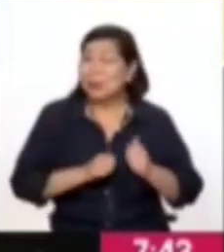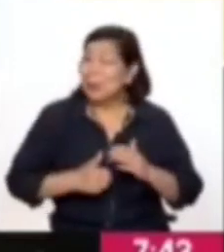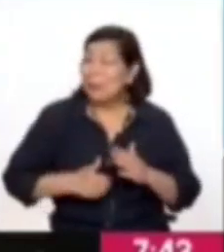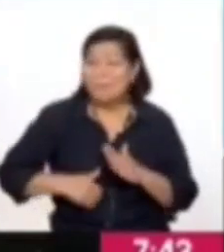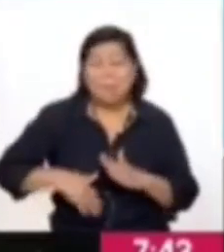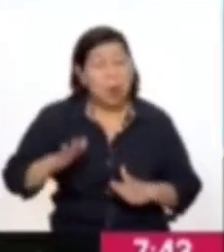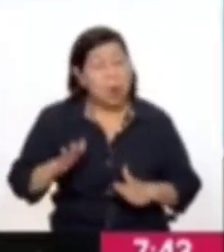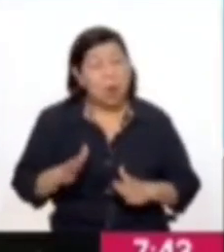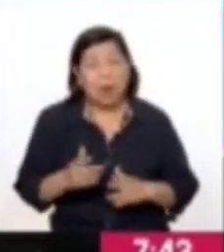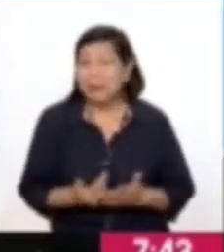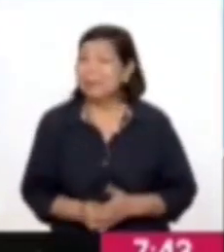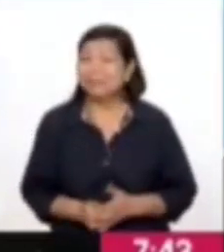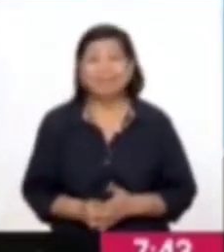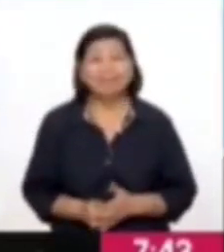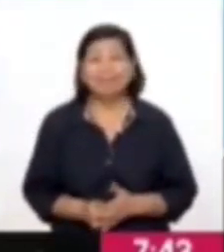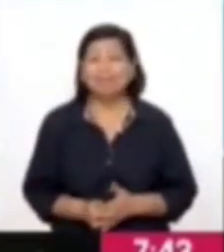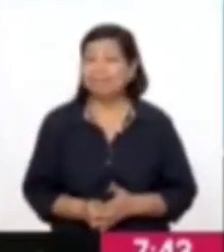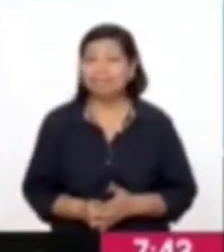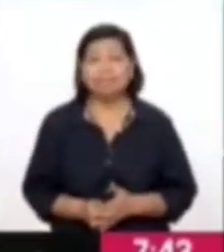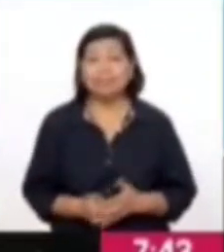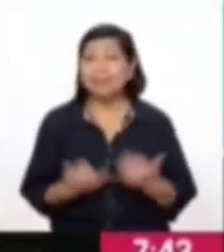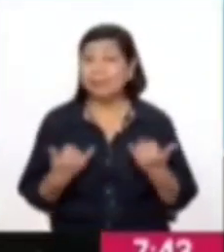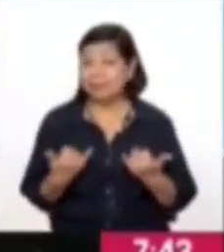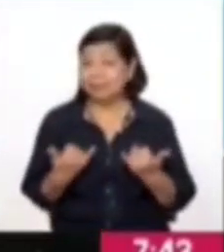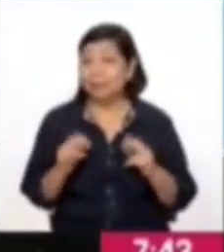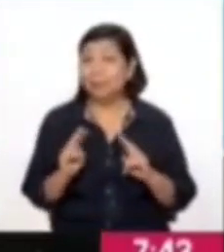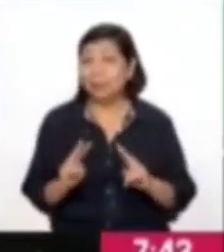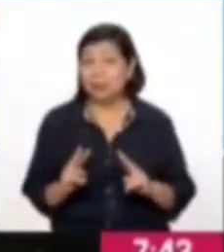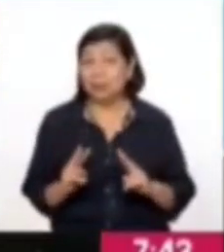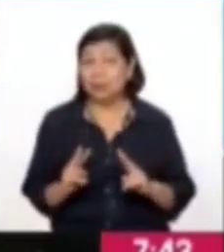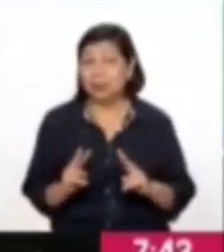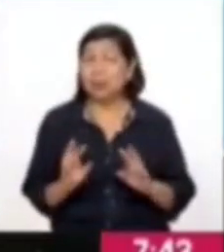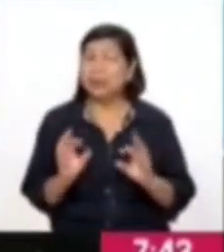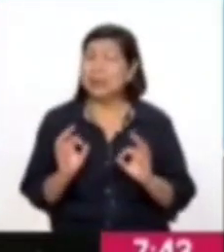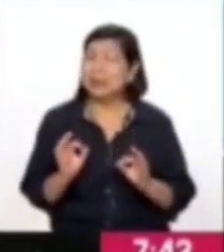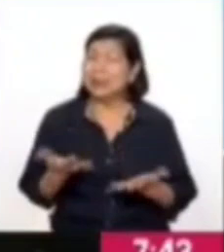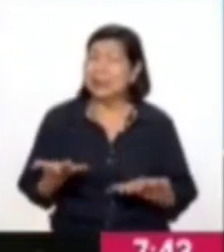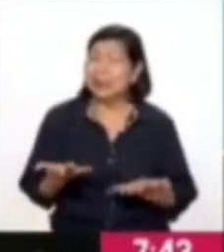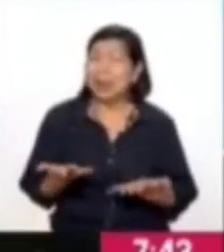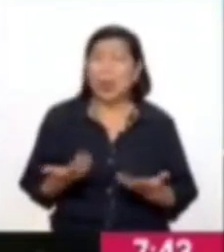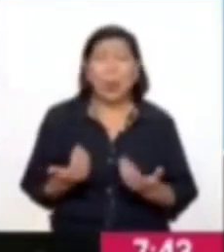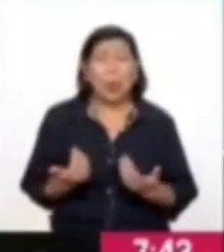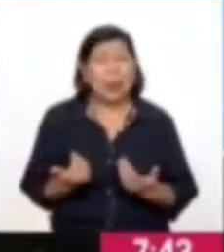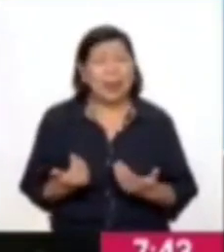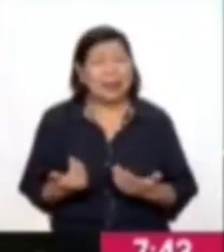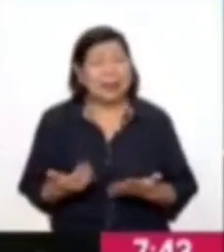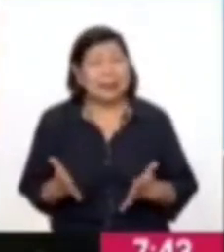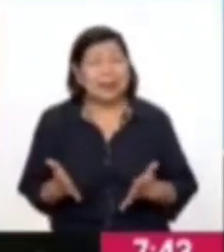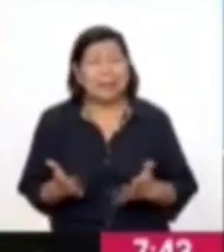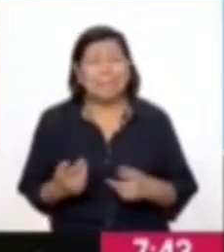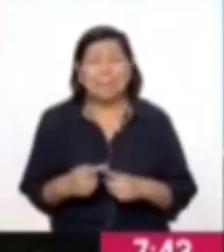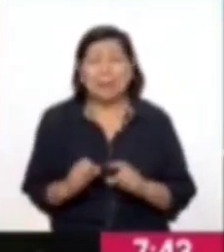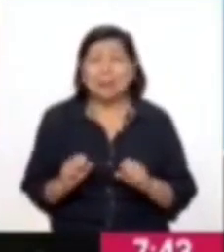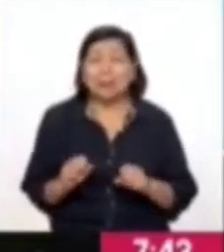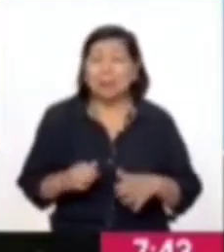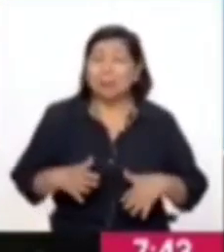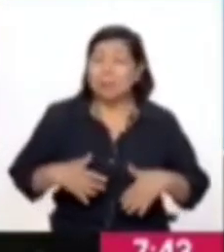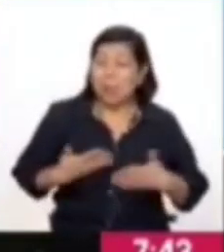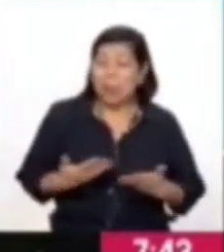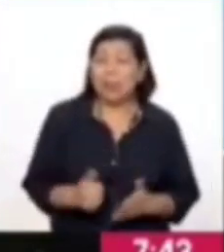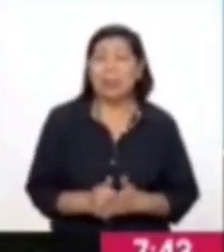afectado terriblemente. Este sector es muy susceptible a cualquier acto que